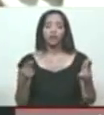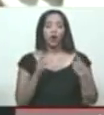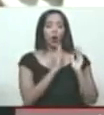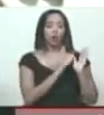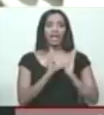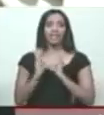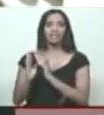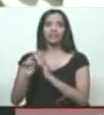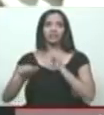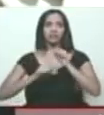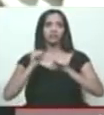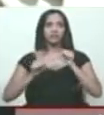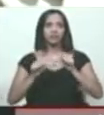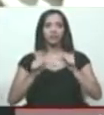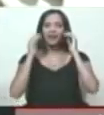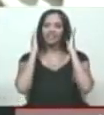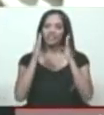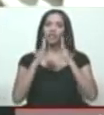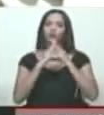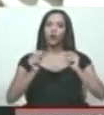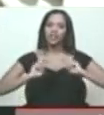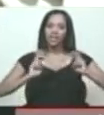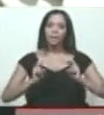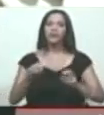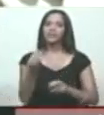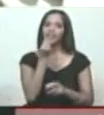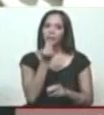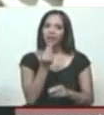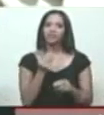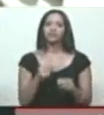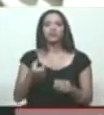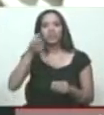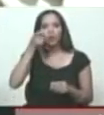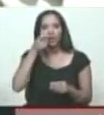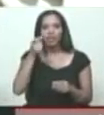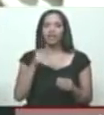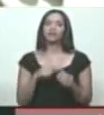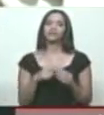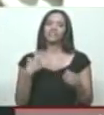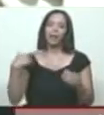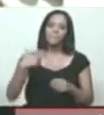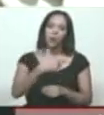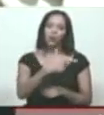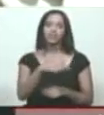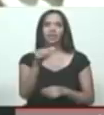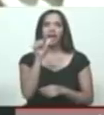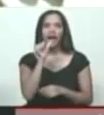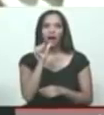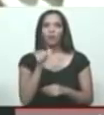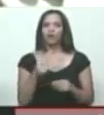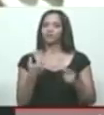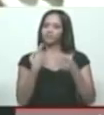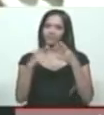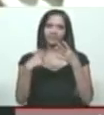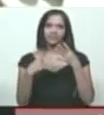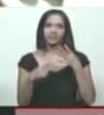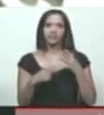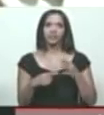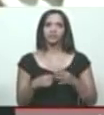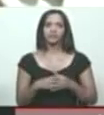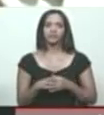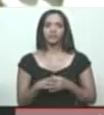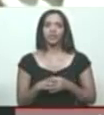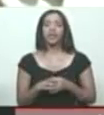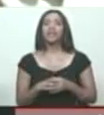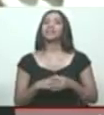organizarse colectivamente para atender todo el tema alimentos, seguridad, transporte, agua, etcétera. Estamos